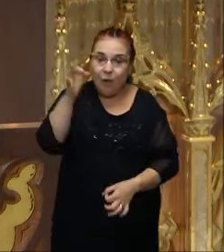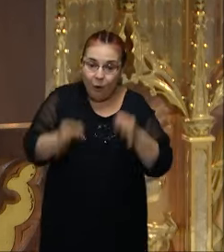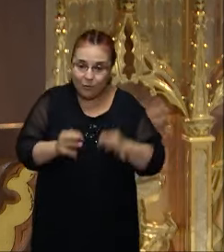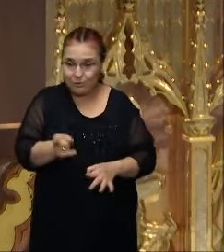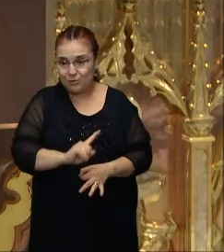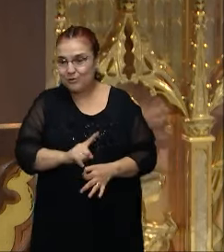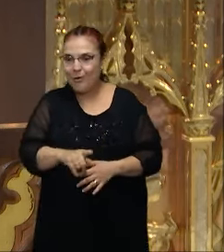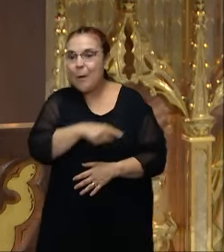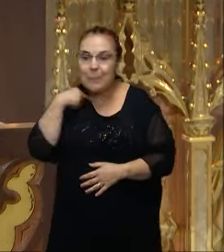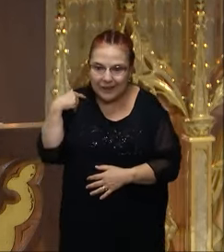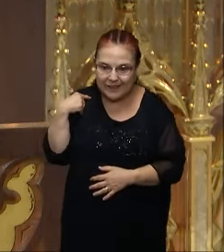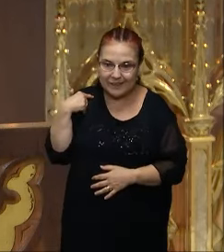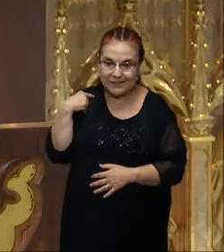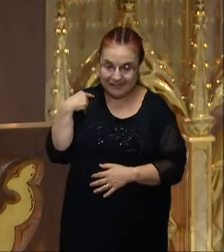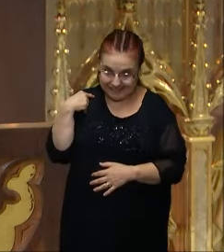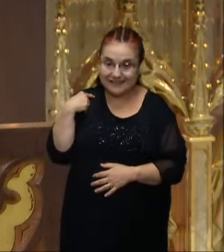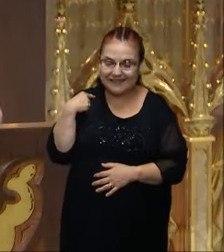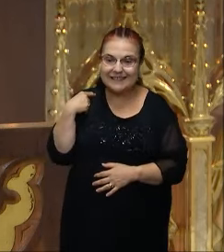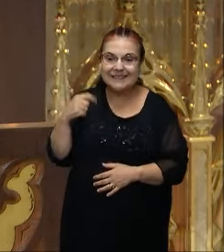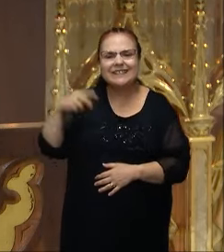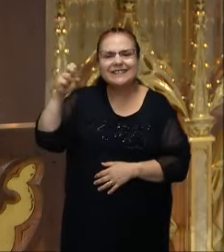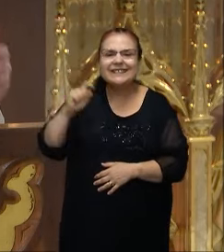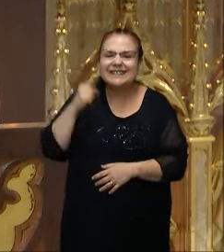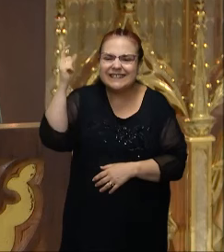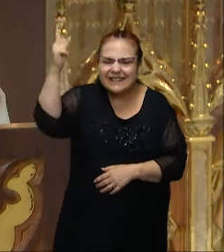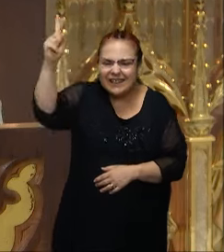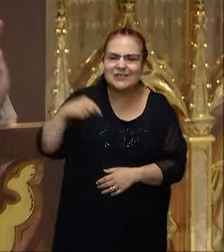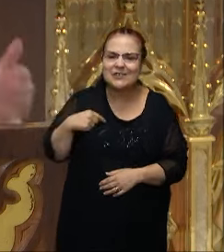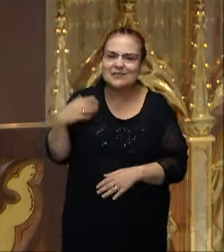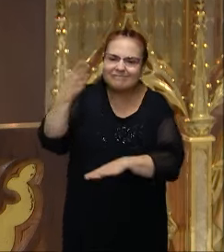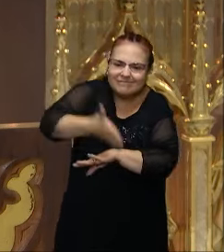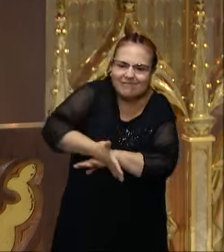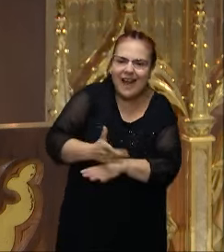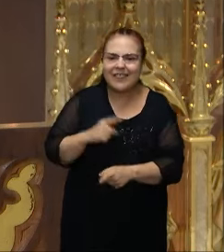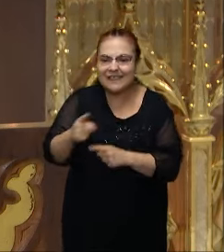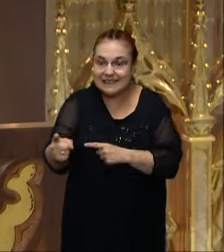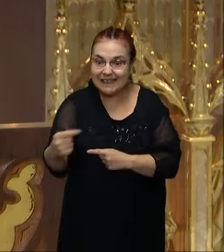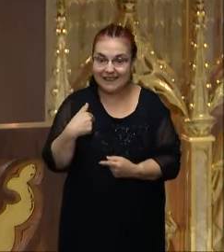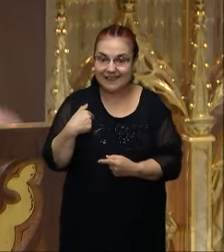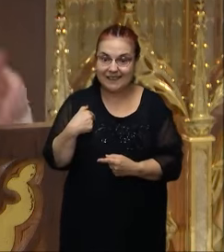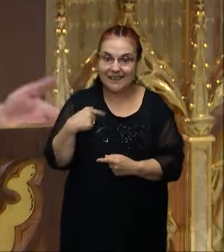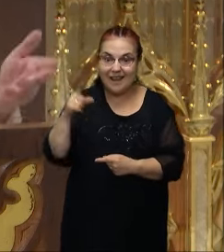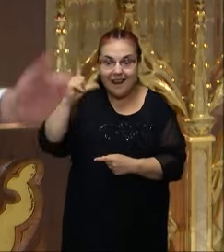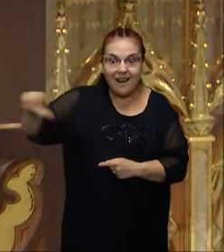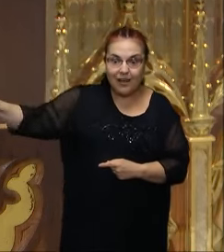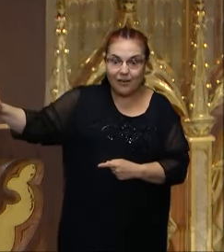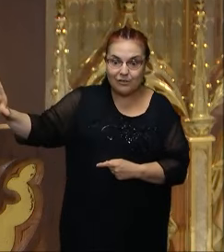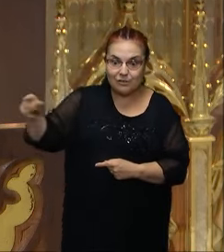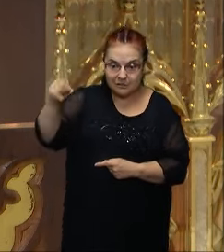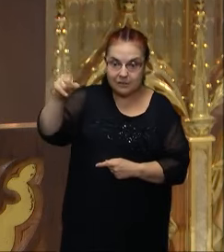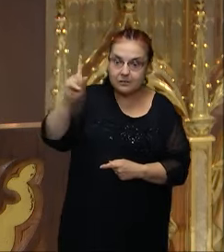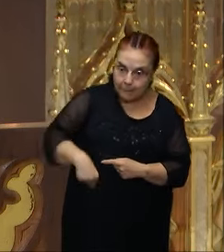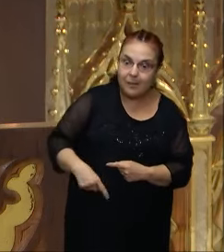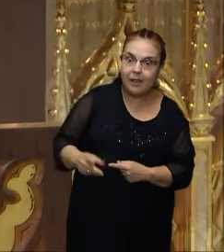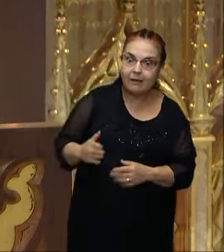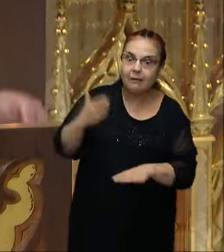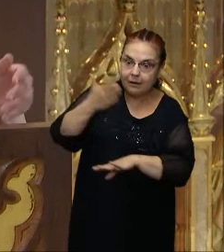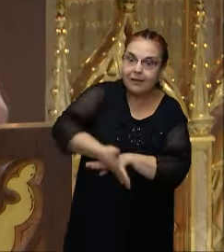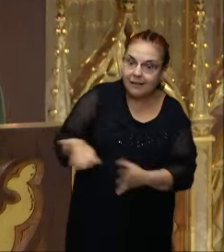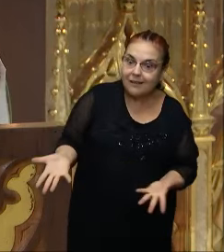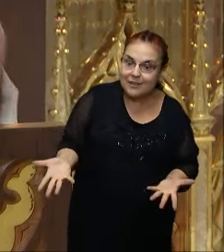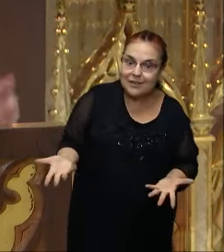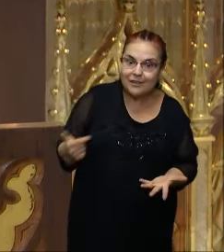pecadores. Y Dios viene hacia ti, y Dios viene hacia aquellas personas que están lejos de Él. Anda, también a eso sí, también a esos he venido, ¿sabes? Y